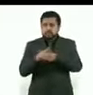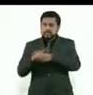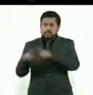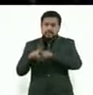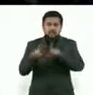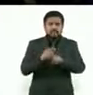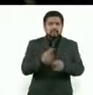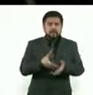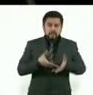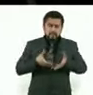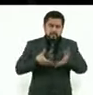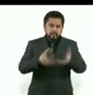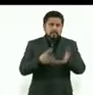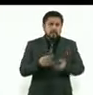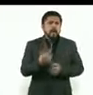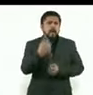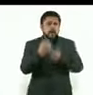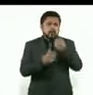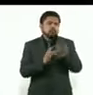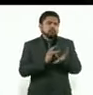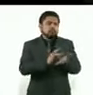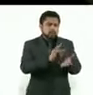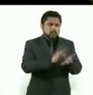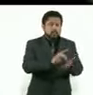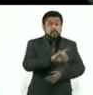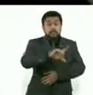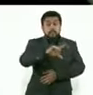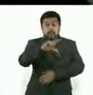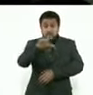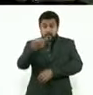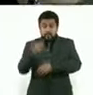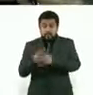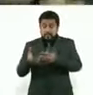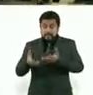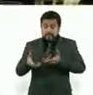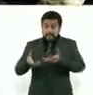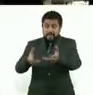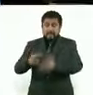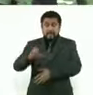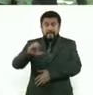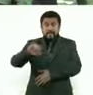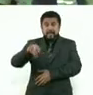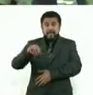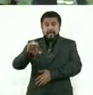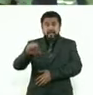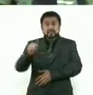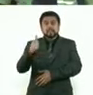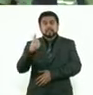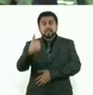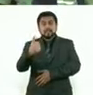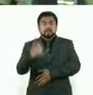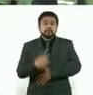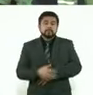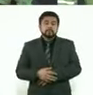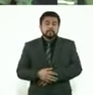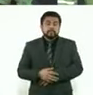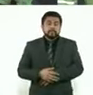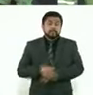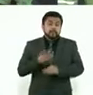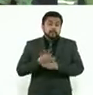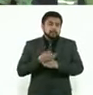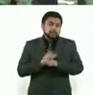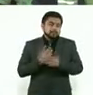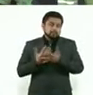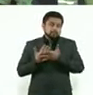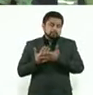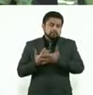brindamos apoyo. Y después de eso iremos al eje 6, de tal manera que por lo pronto esperemos todavía